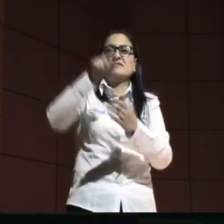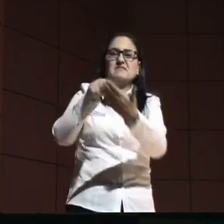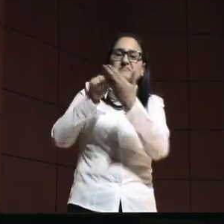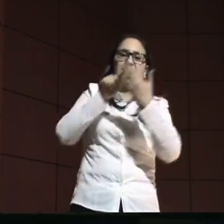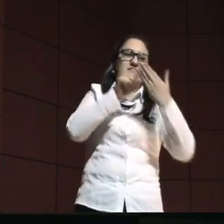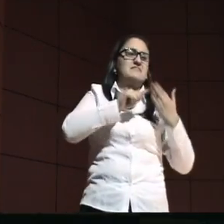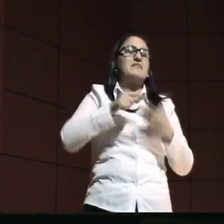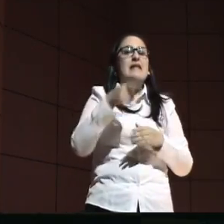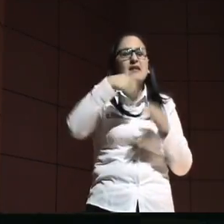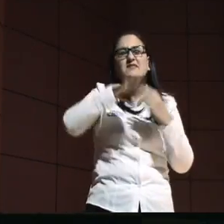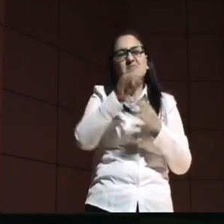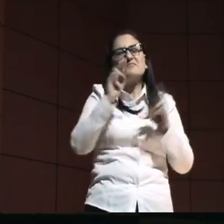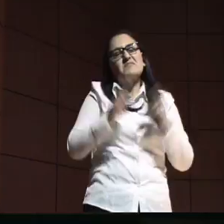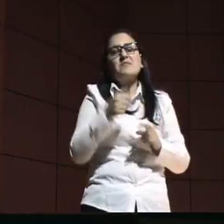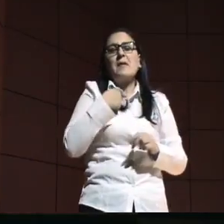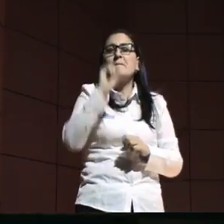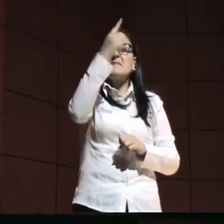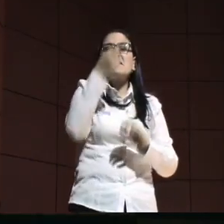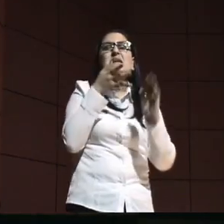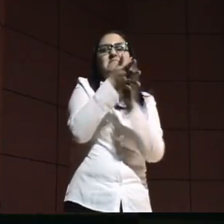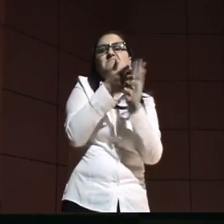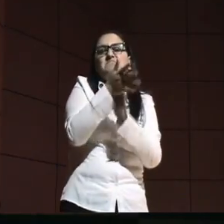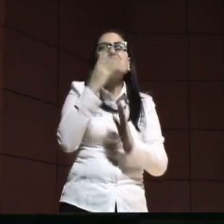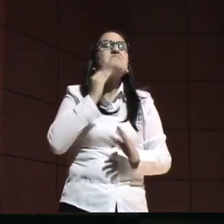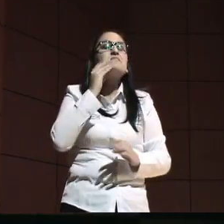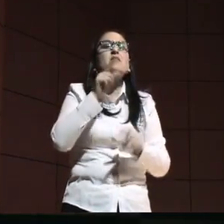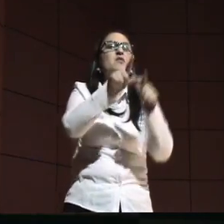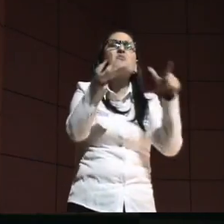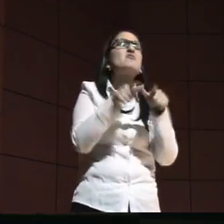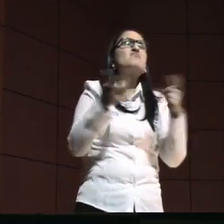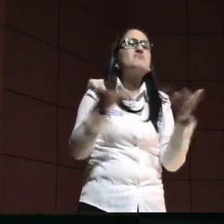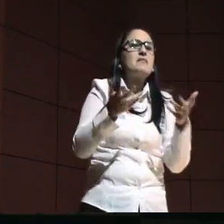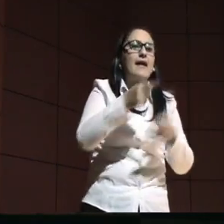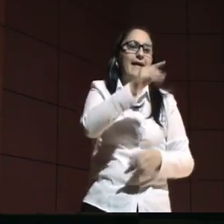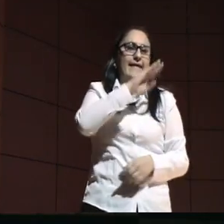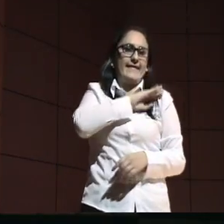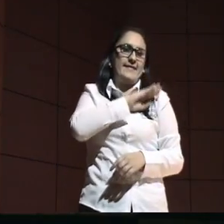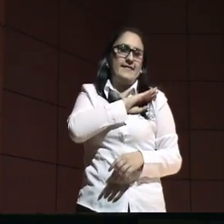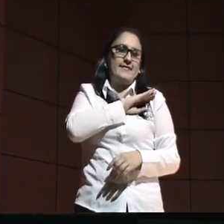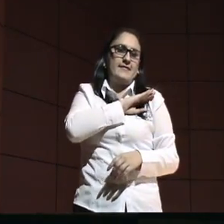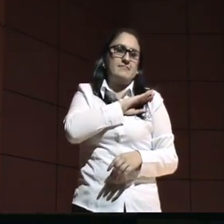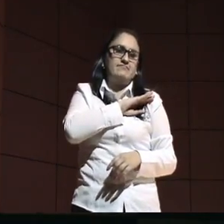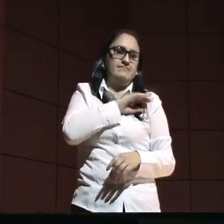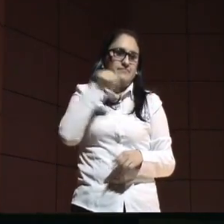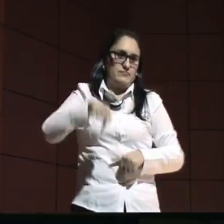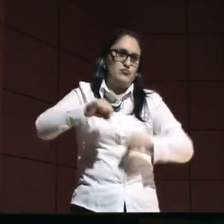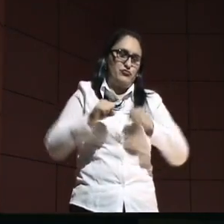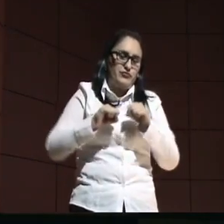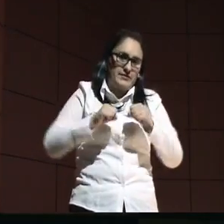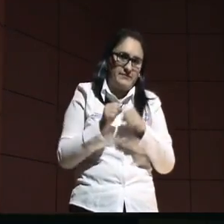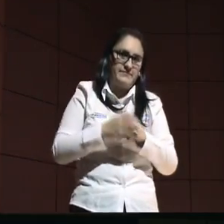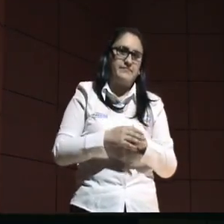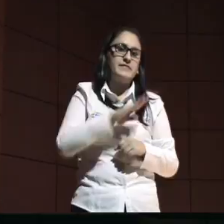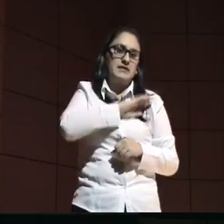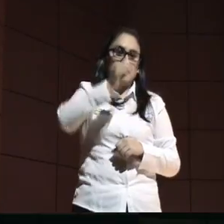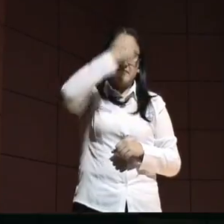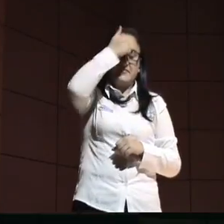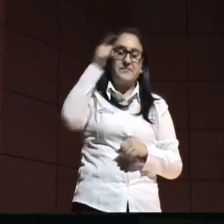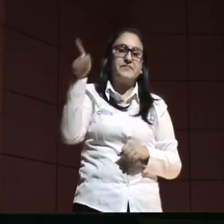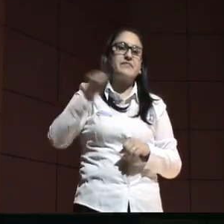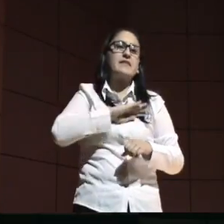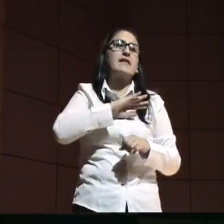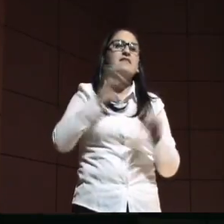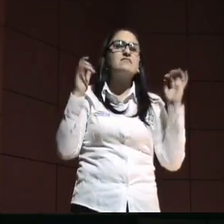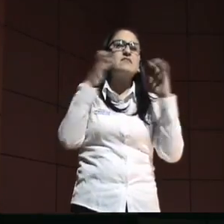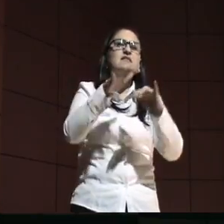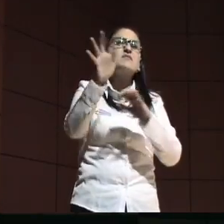Ahora sí, sin más, voy a contar la primera experiencia. Lugar: Alcaldía Mayor de Bogotá. Evento: